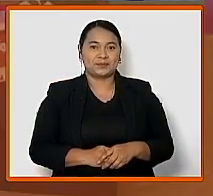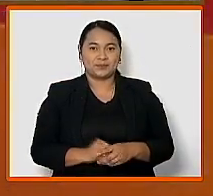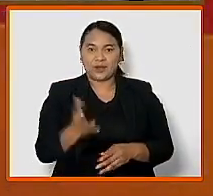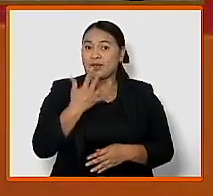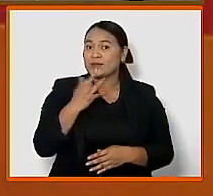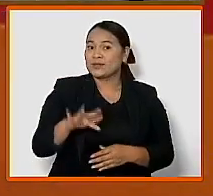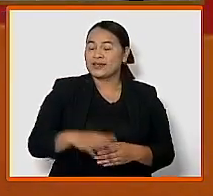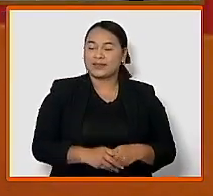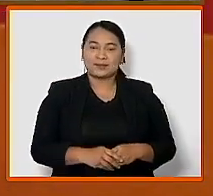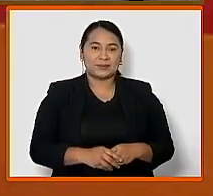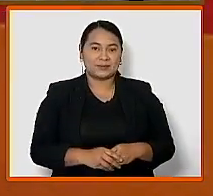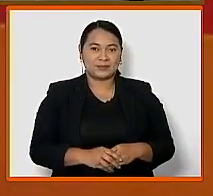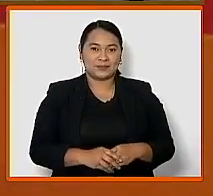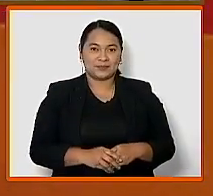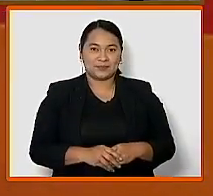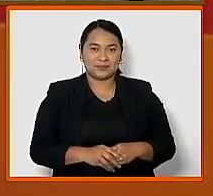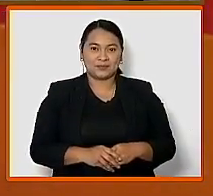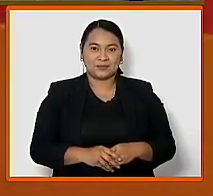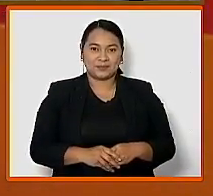Suerte.